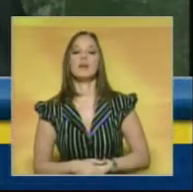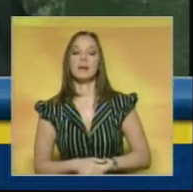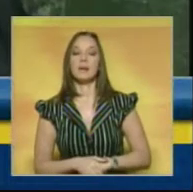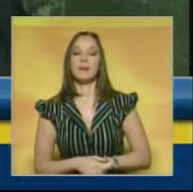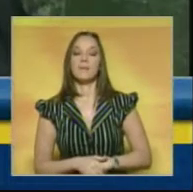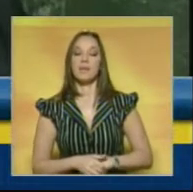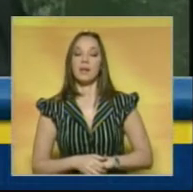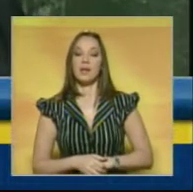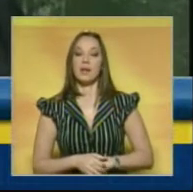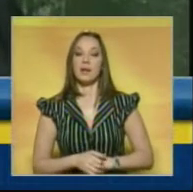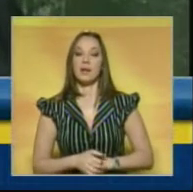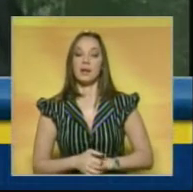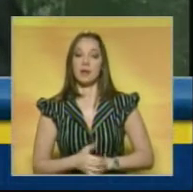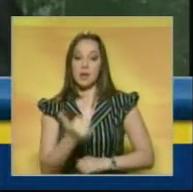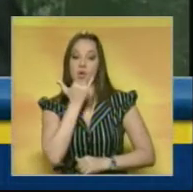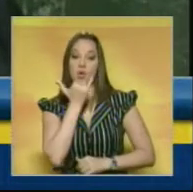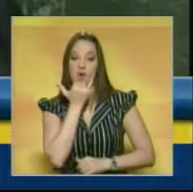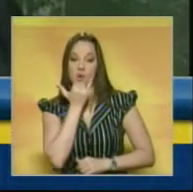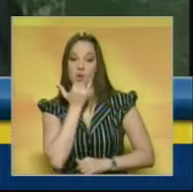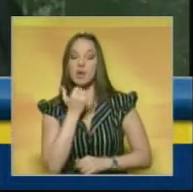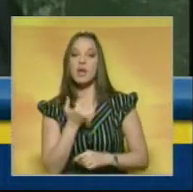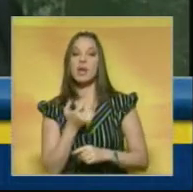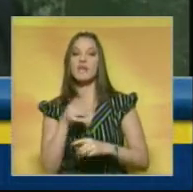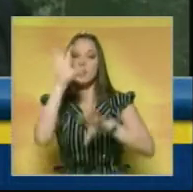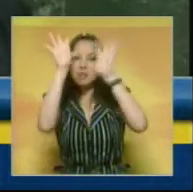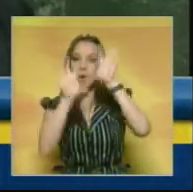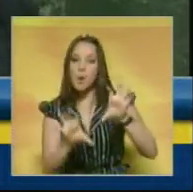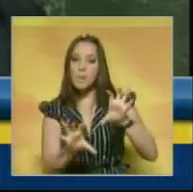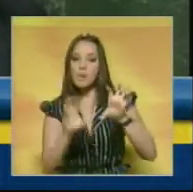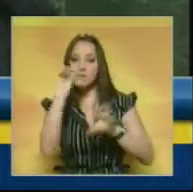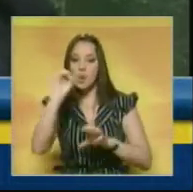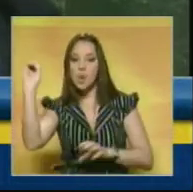Los errores estratégicos del Occidente